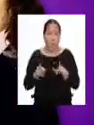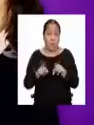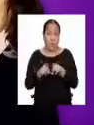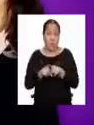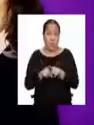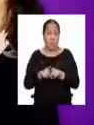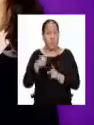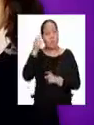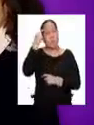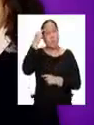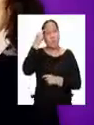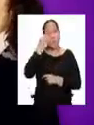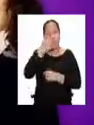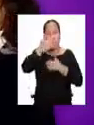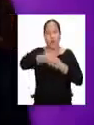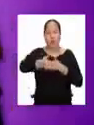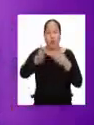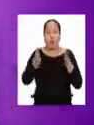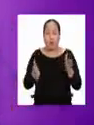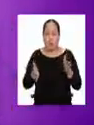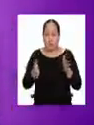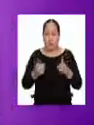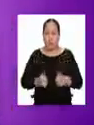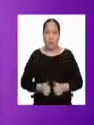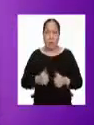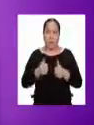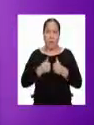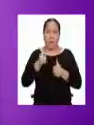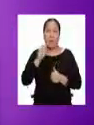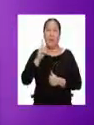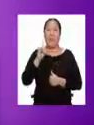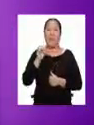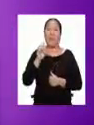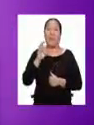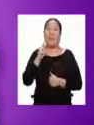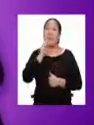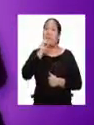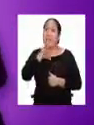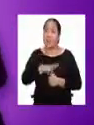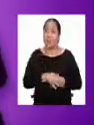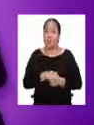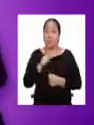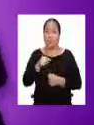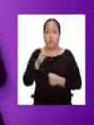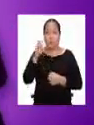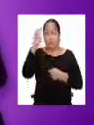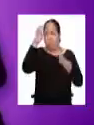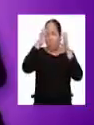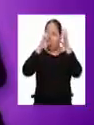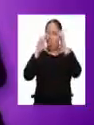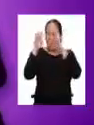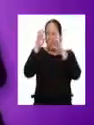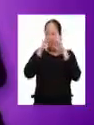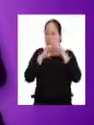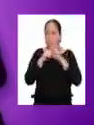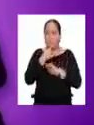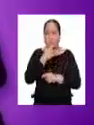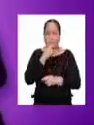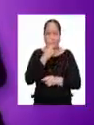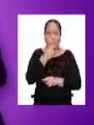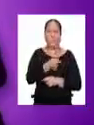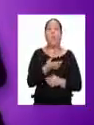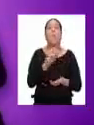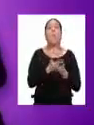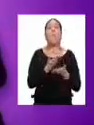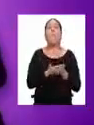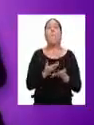los límites de nuestra realidad. Descartes postuló una duda metódica que pretendía someter a juicio todos los